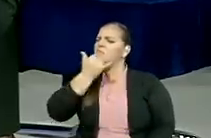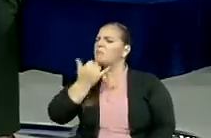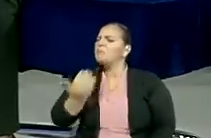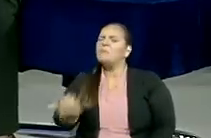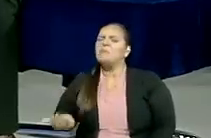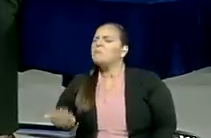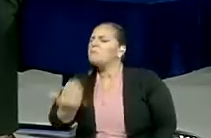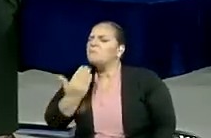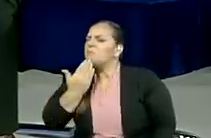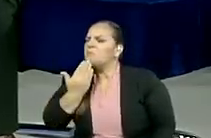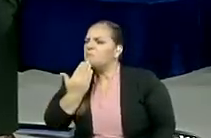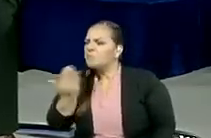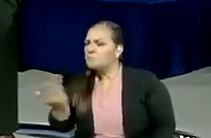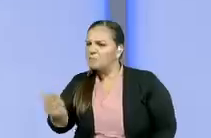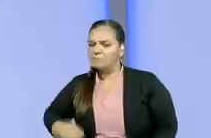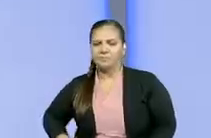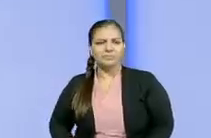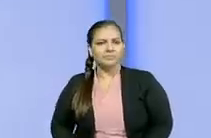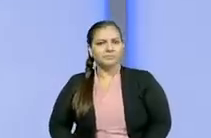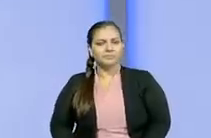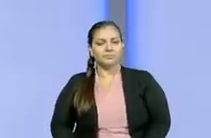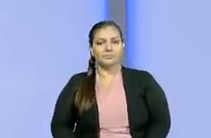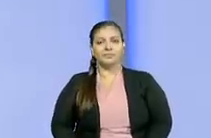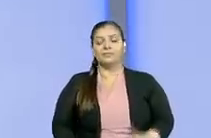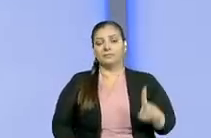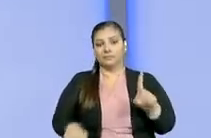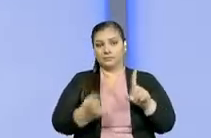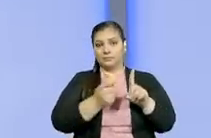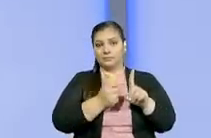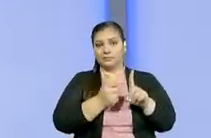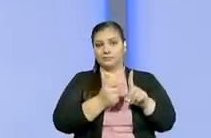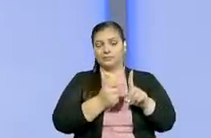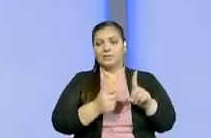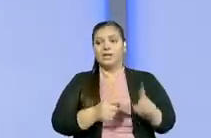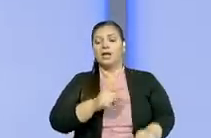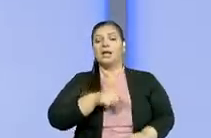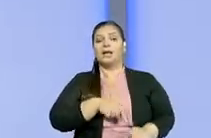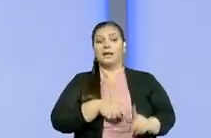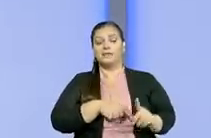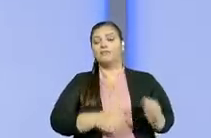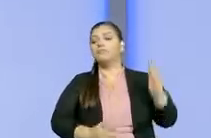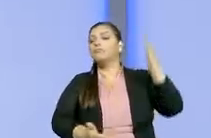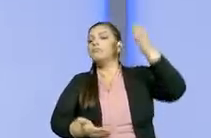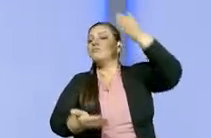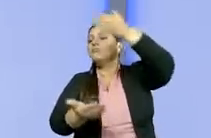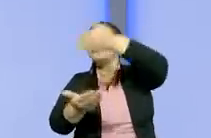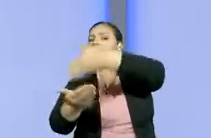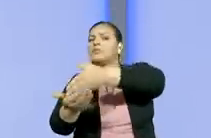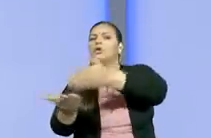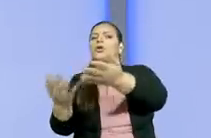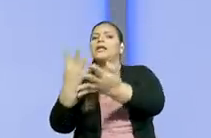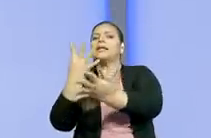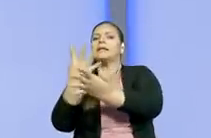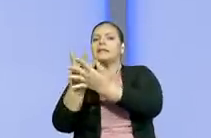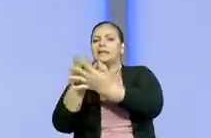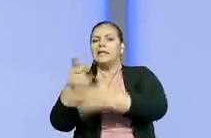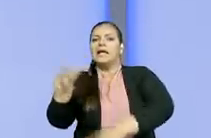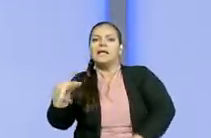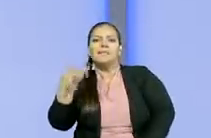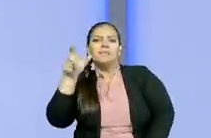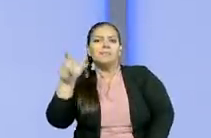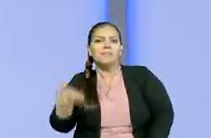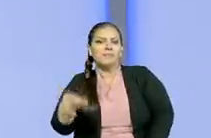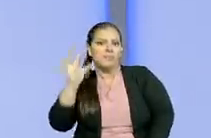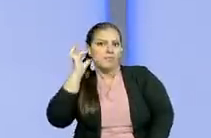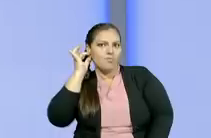falta vista desde quienes votaron por esta resolución? Simple, una persona que visita, entre comillas, a